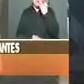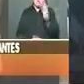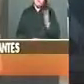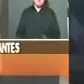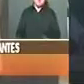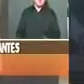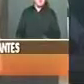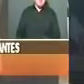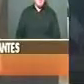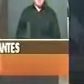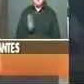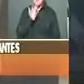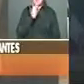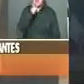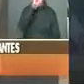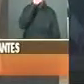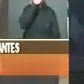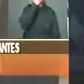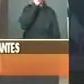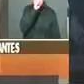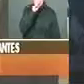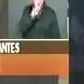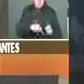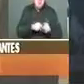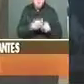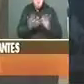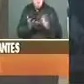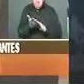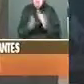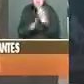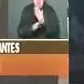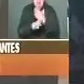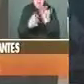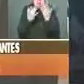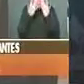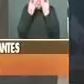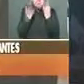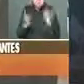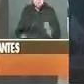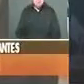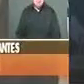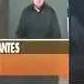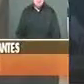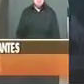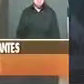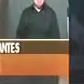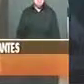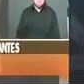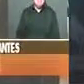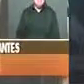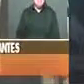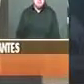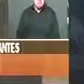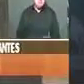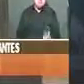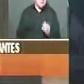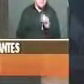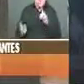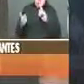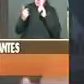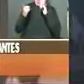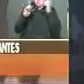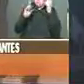gris, oscuro, es inviable el país y que estaríamos cerca al abismo, próximos a la hecatombe? Estamos ya,